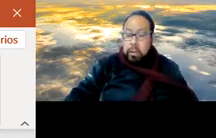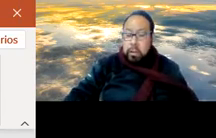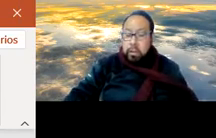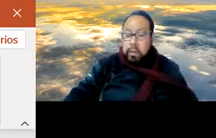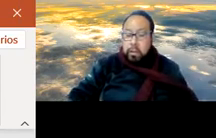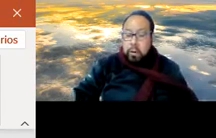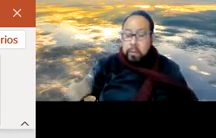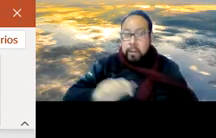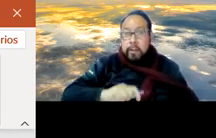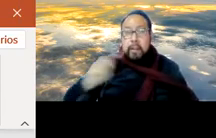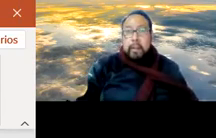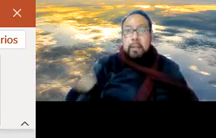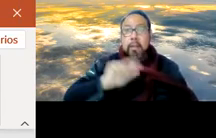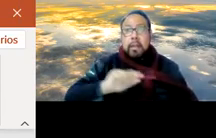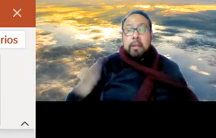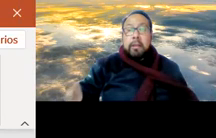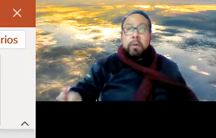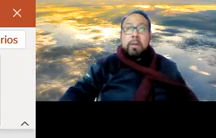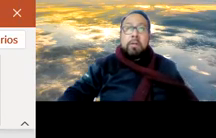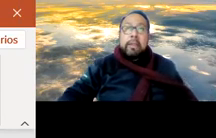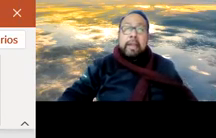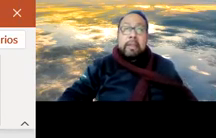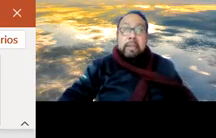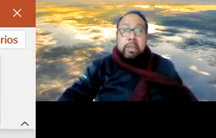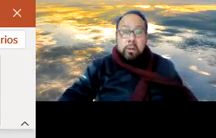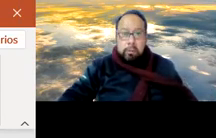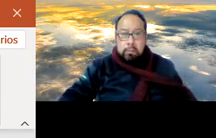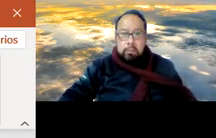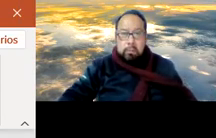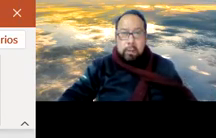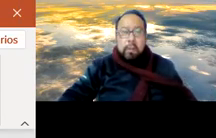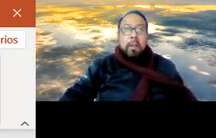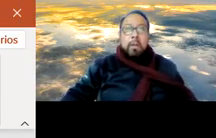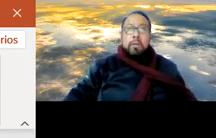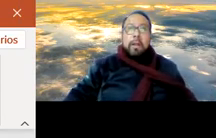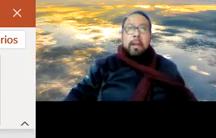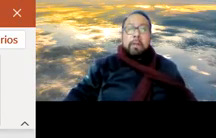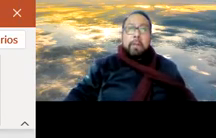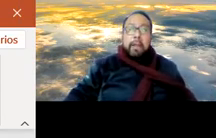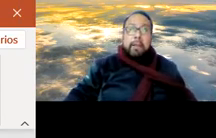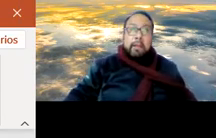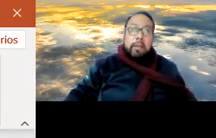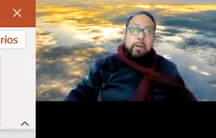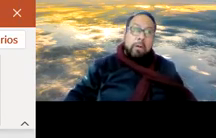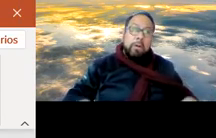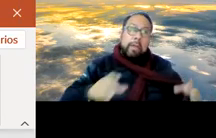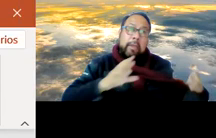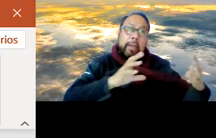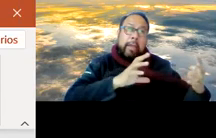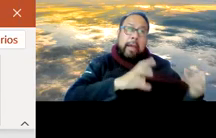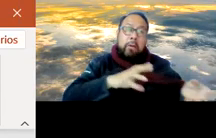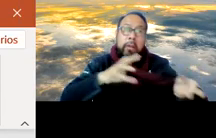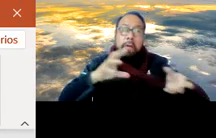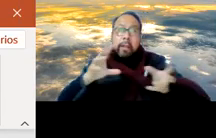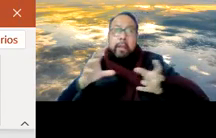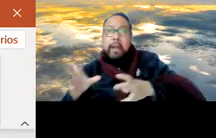caso Donald Trump, el proceso de transición, con todas las barbaridades que dijo, con que sí